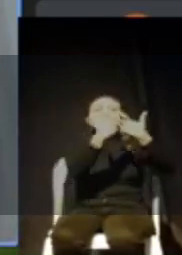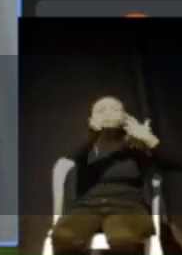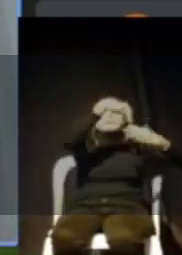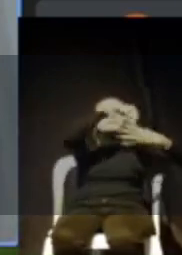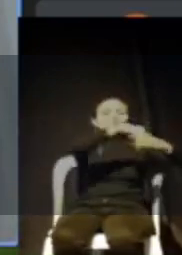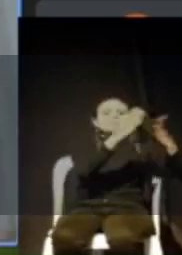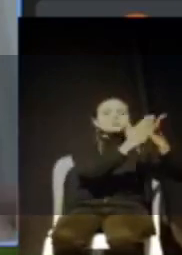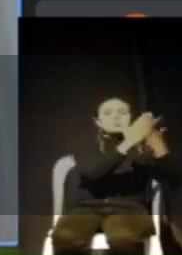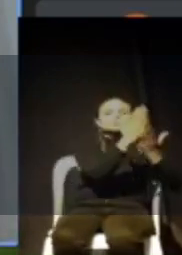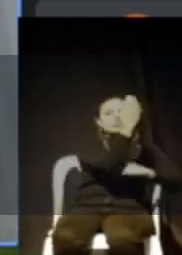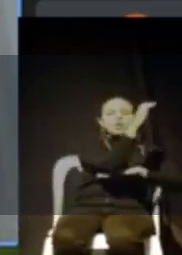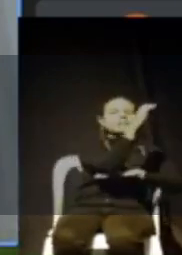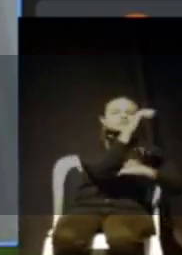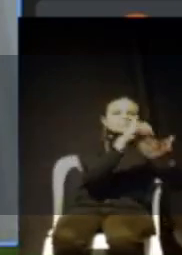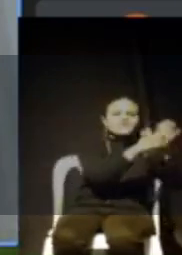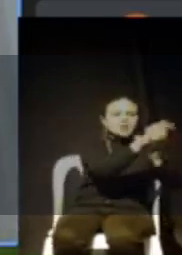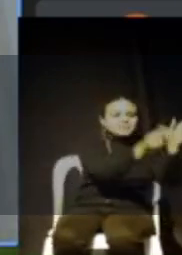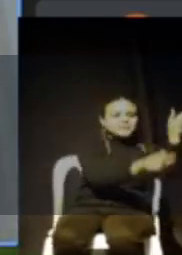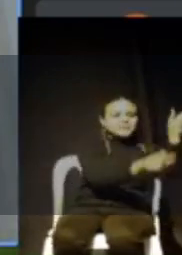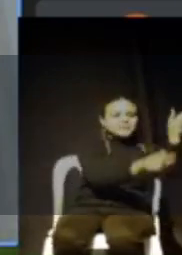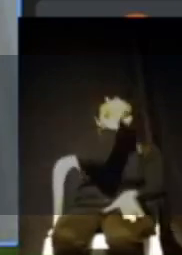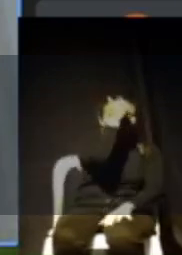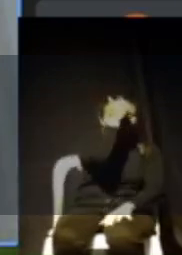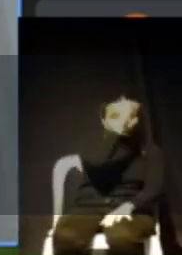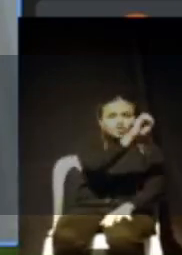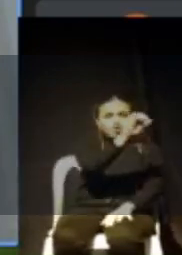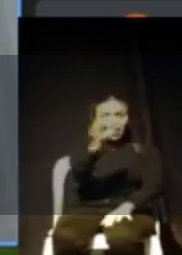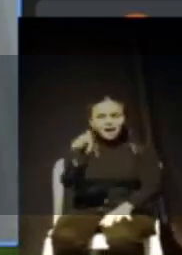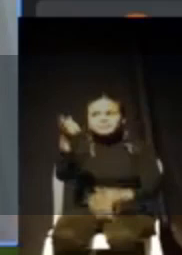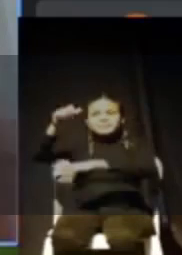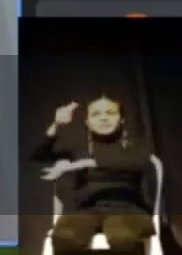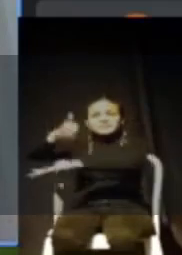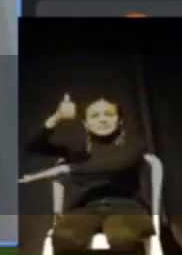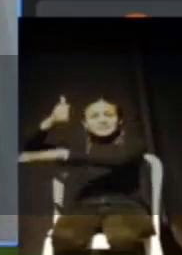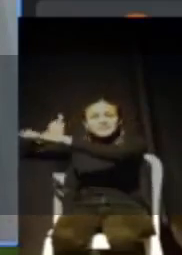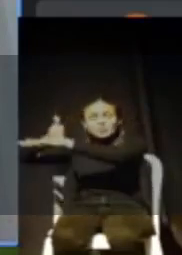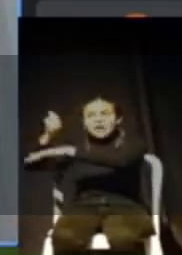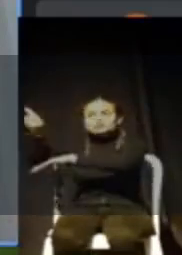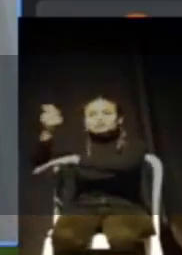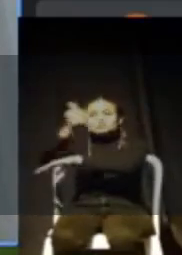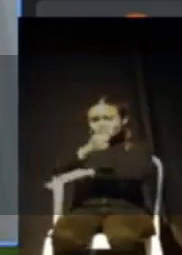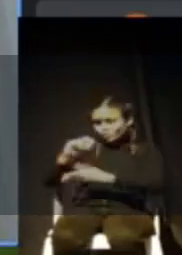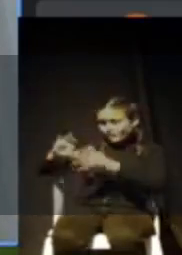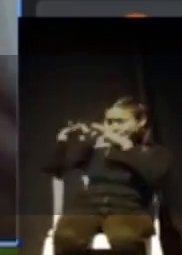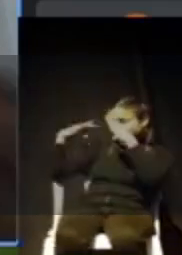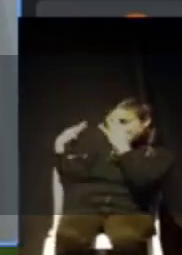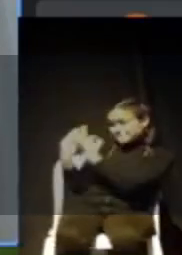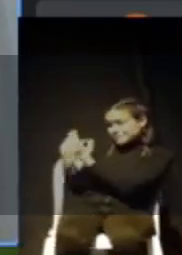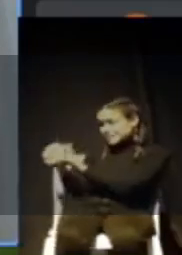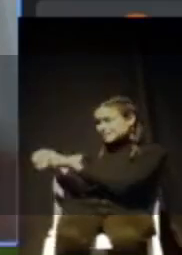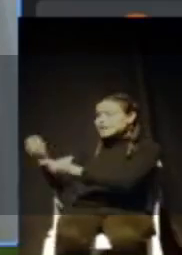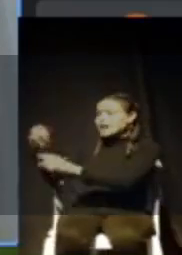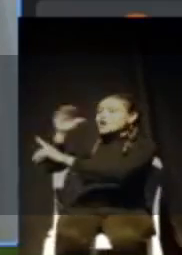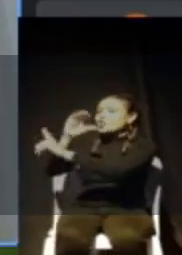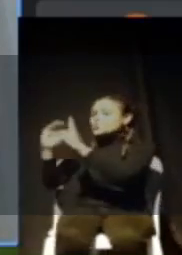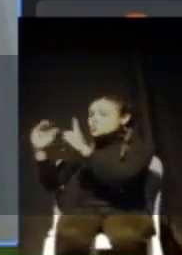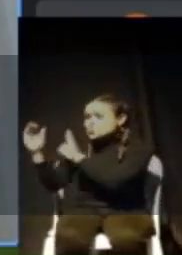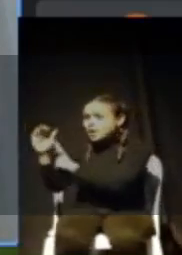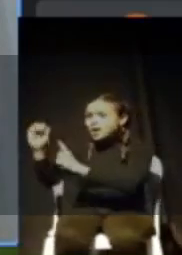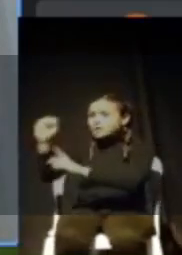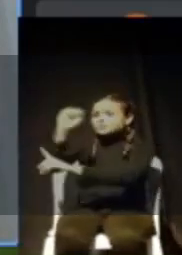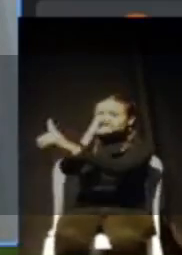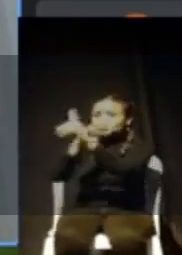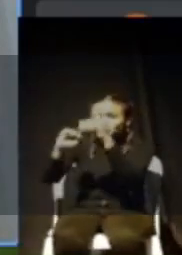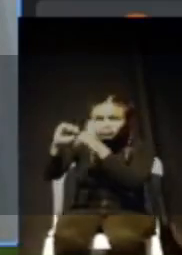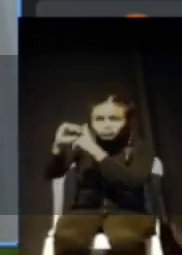las maestras, los maestros directivos deben apropiar desde su cotidianidad familiar, comunitaria, social, institucional y